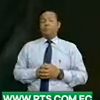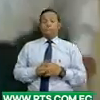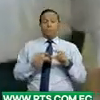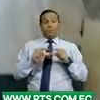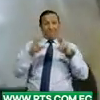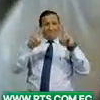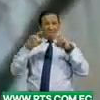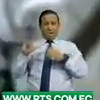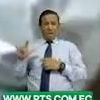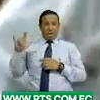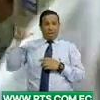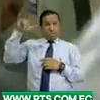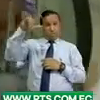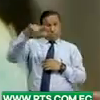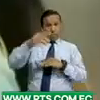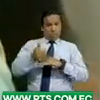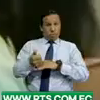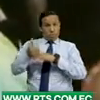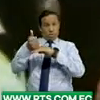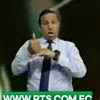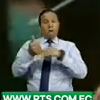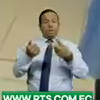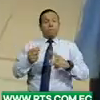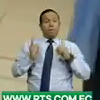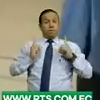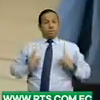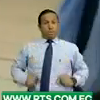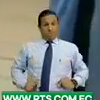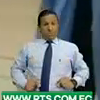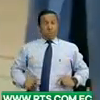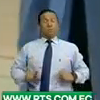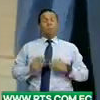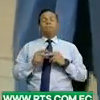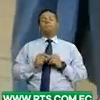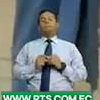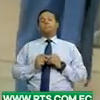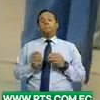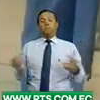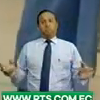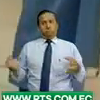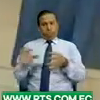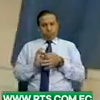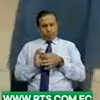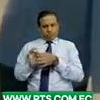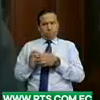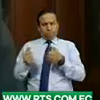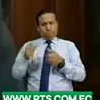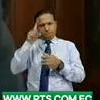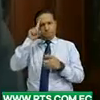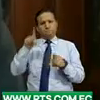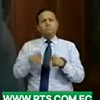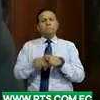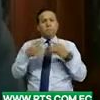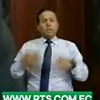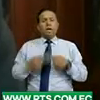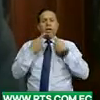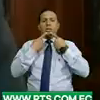el Ministerio de Salud Pública, pone en marcha el formulario de declaración del viajero, que